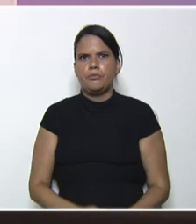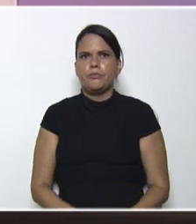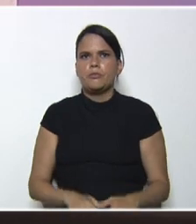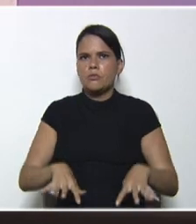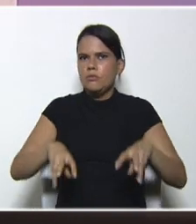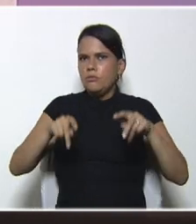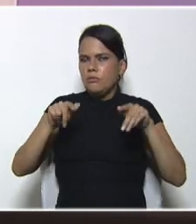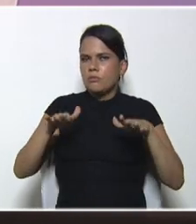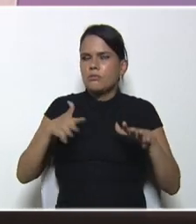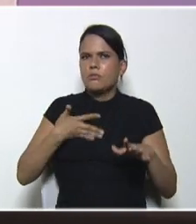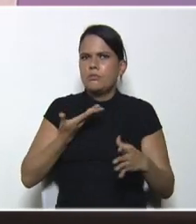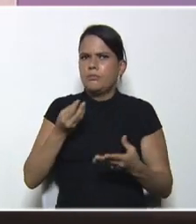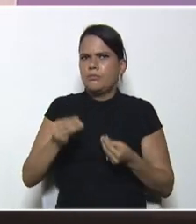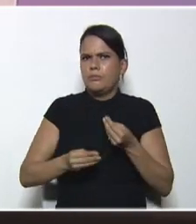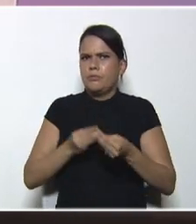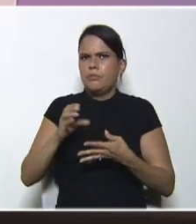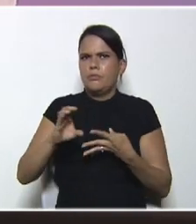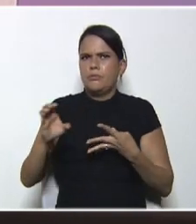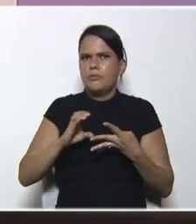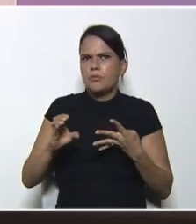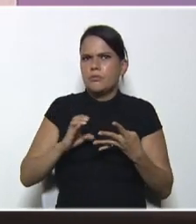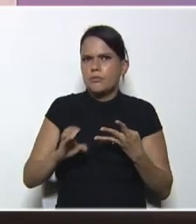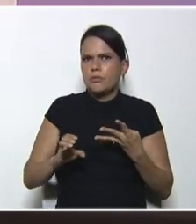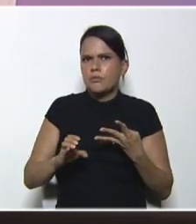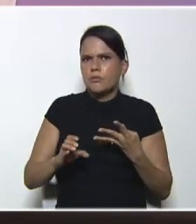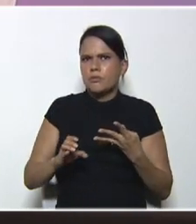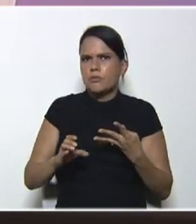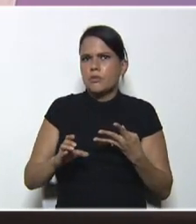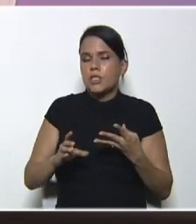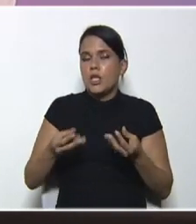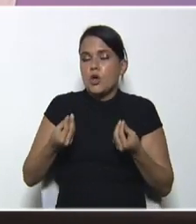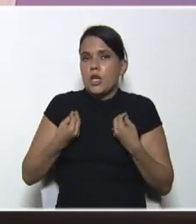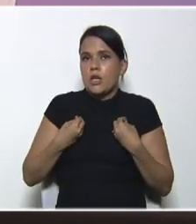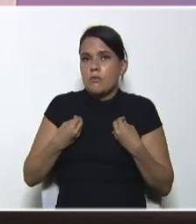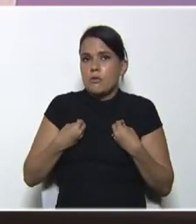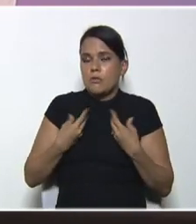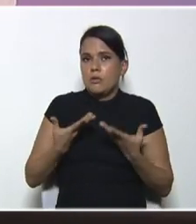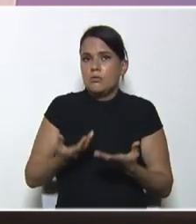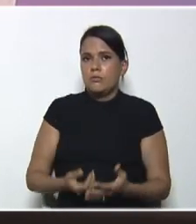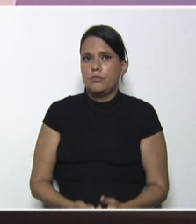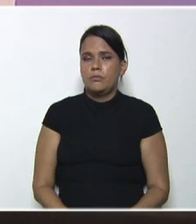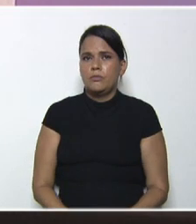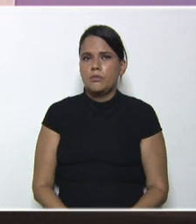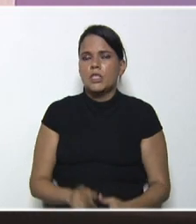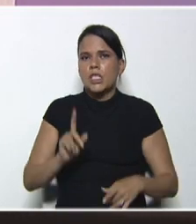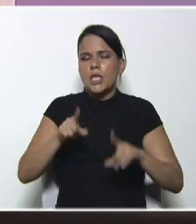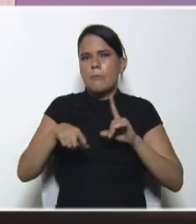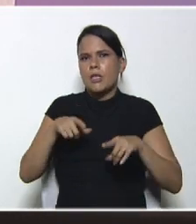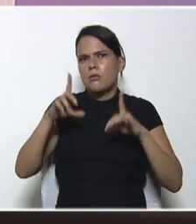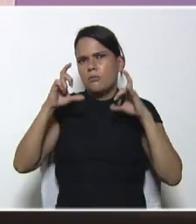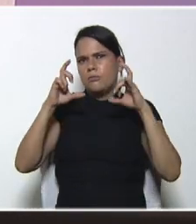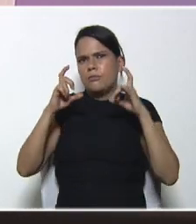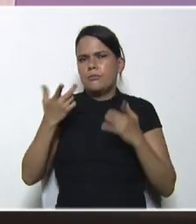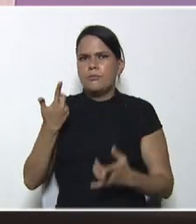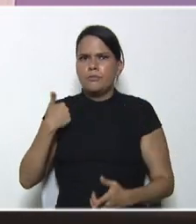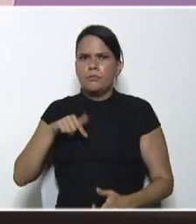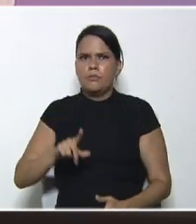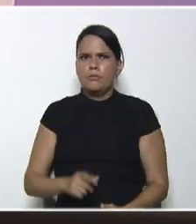la clasificación de los seres vivos, que en este caso tomamos de acuerdo a las imágenes que tenemos.